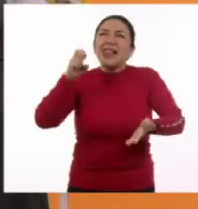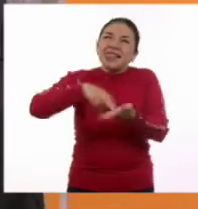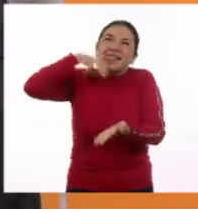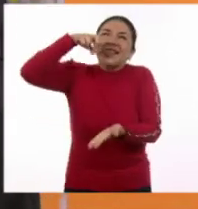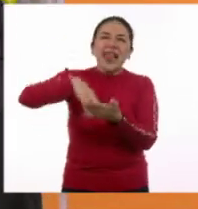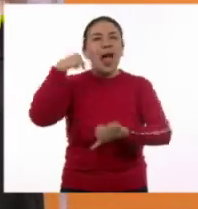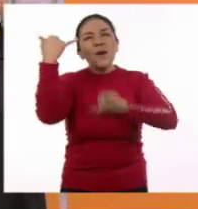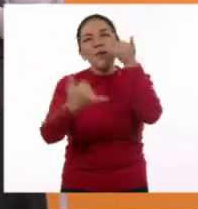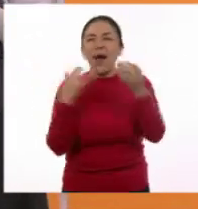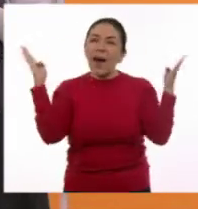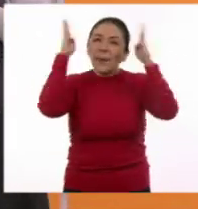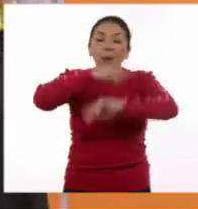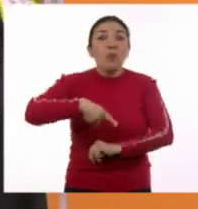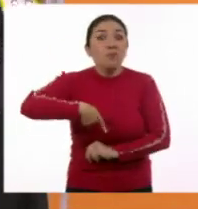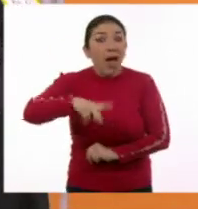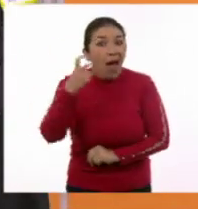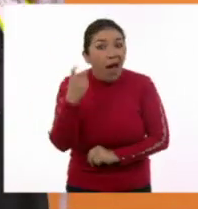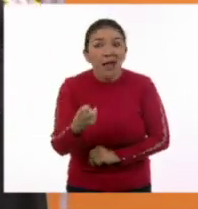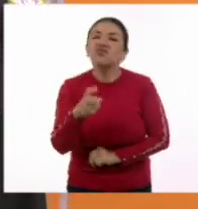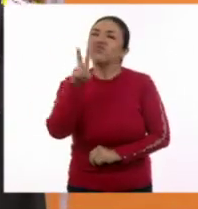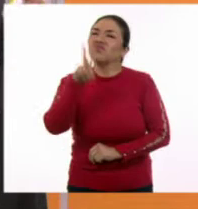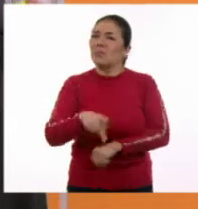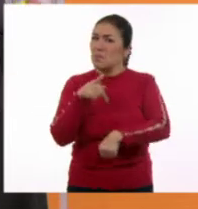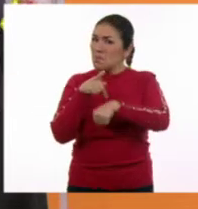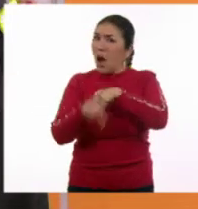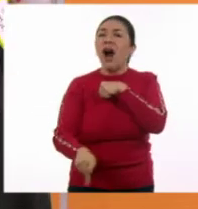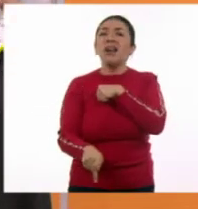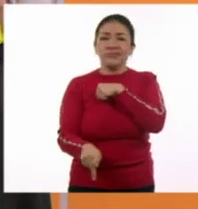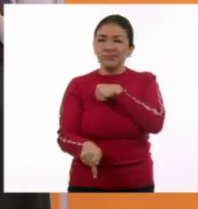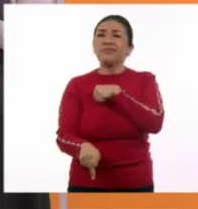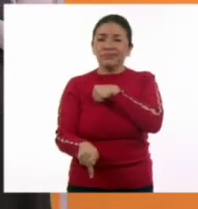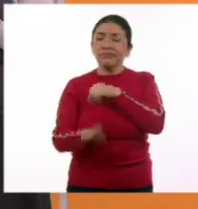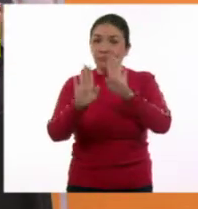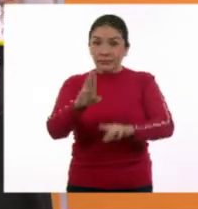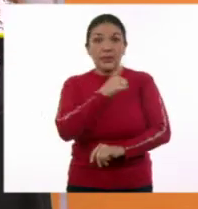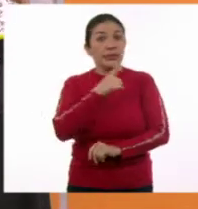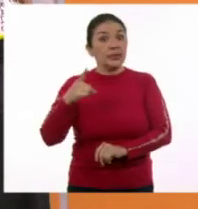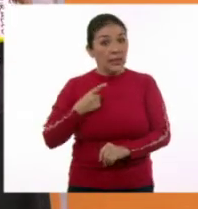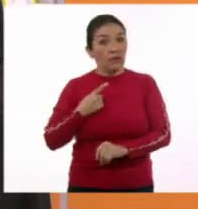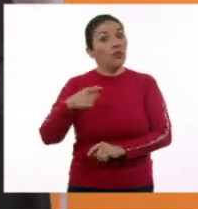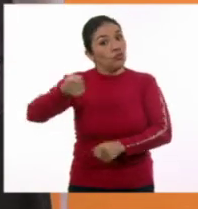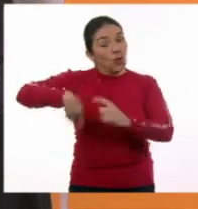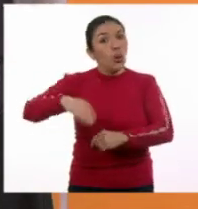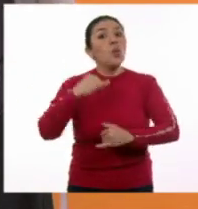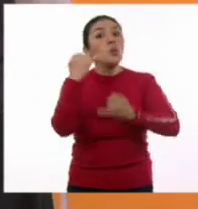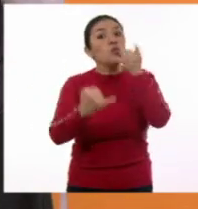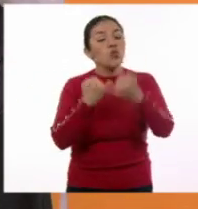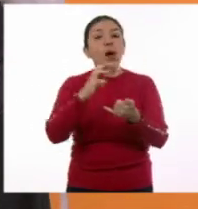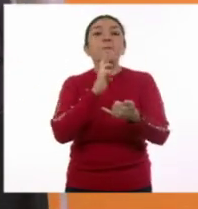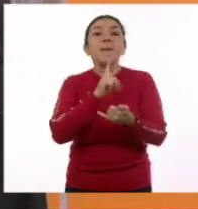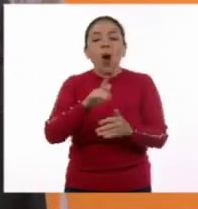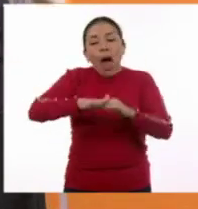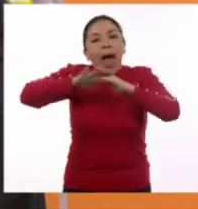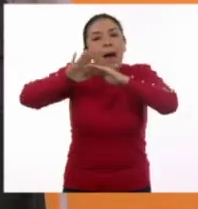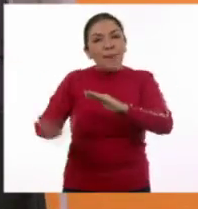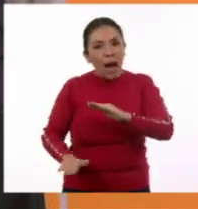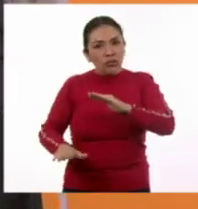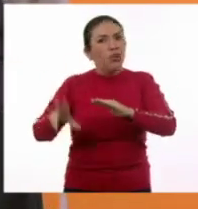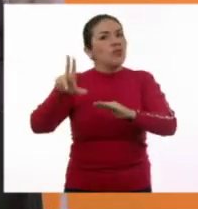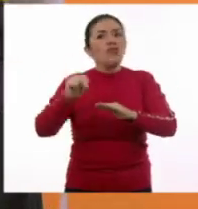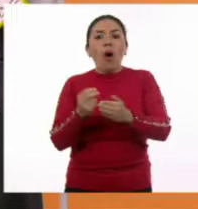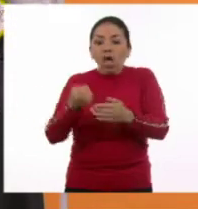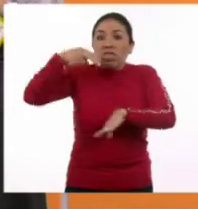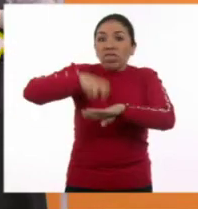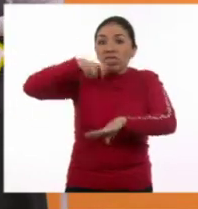estar saltando en las camas pero definitivamente es muy peligroso entonces vamos a hacer todo lo posible por jugar abajo sin